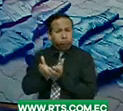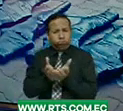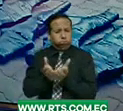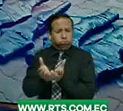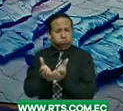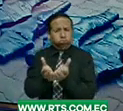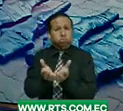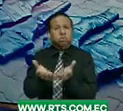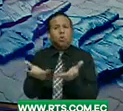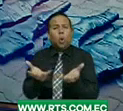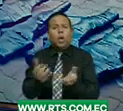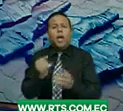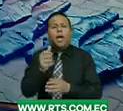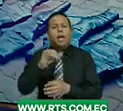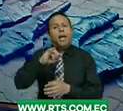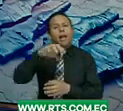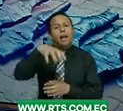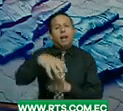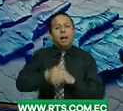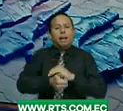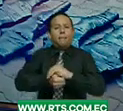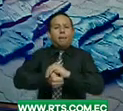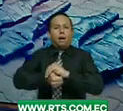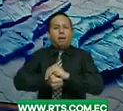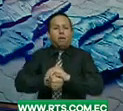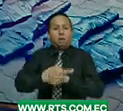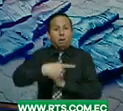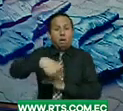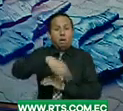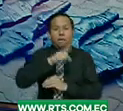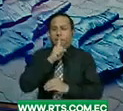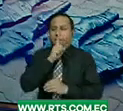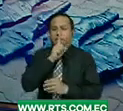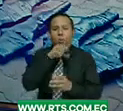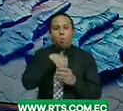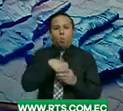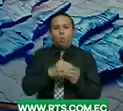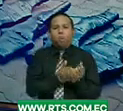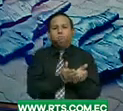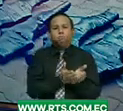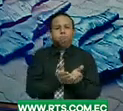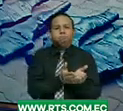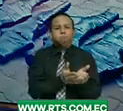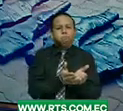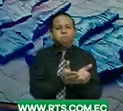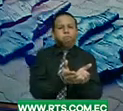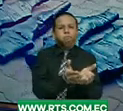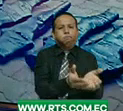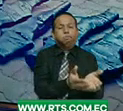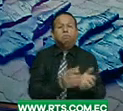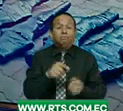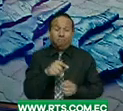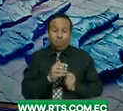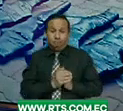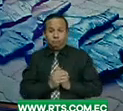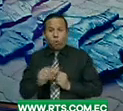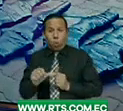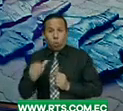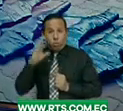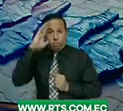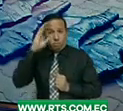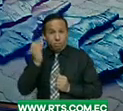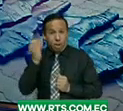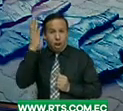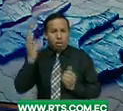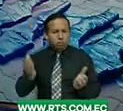cree que las armas iban a ser utilizadas por grupos de delincuencia organizada. El armamento era transportado en una lancha